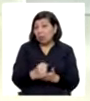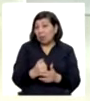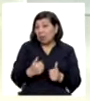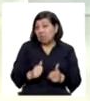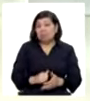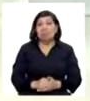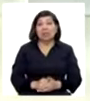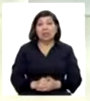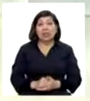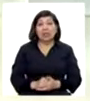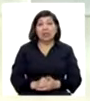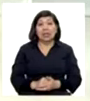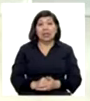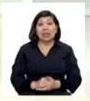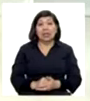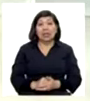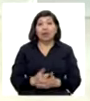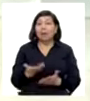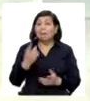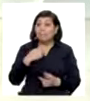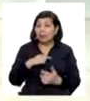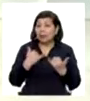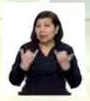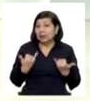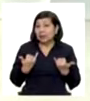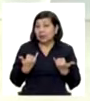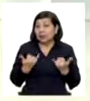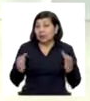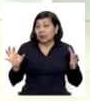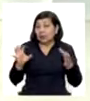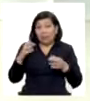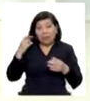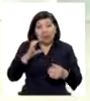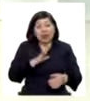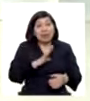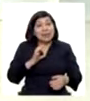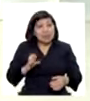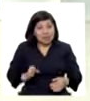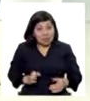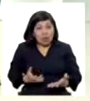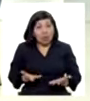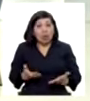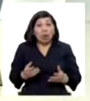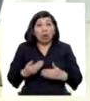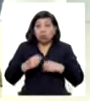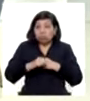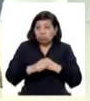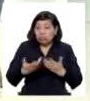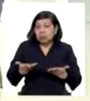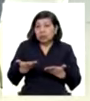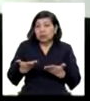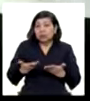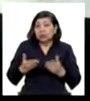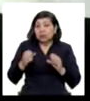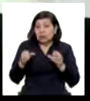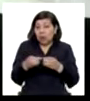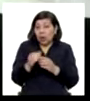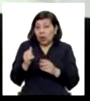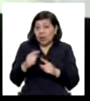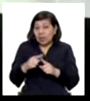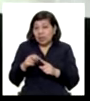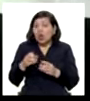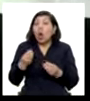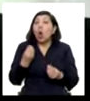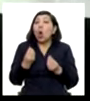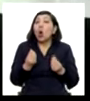bien el espíritu de esta política de Estado en su público interno, en los miembros de OSITRAN, sino